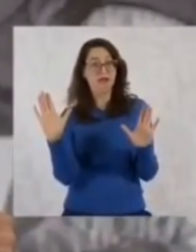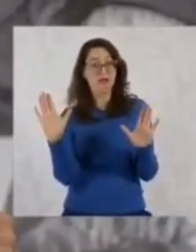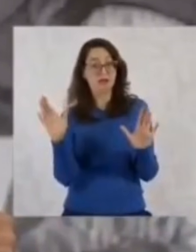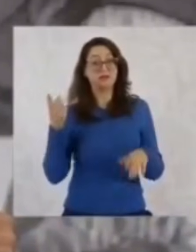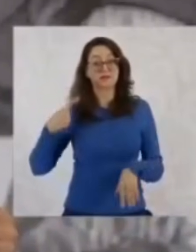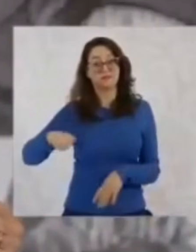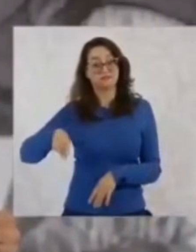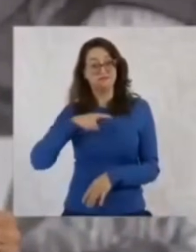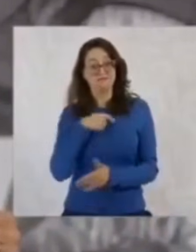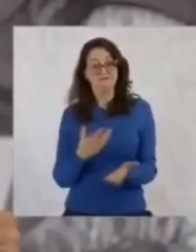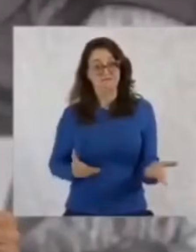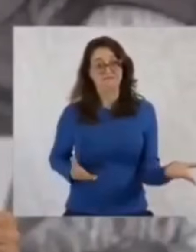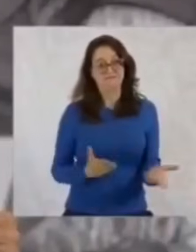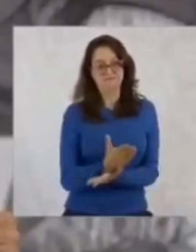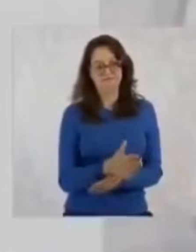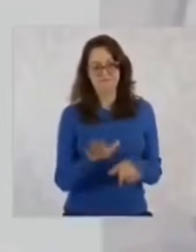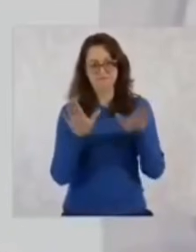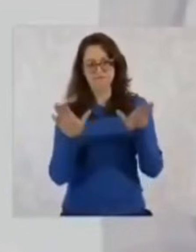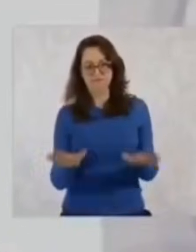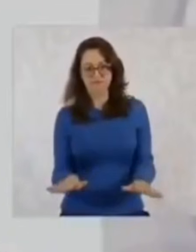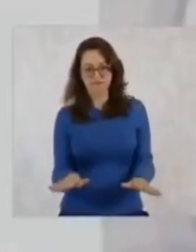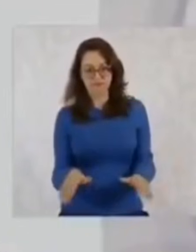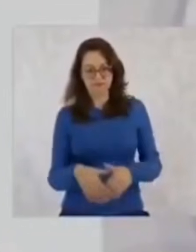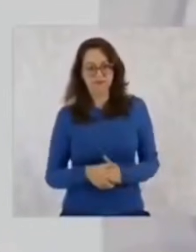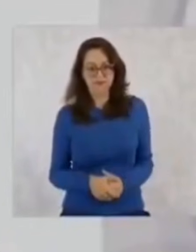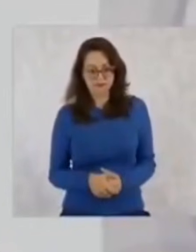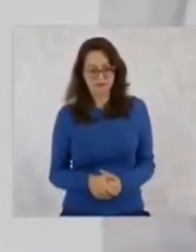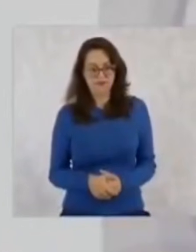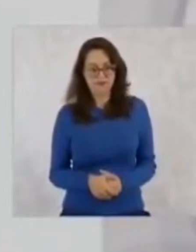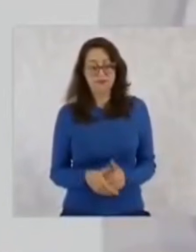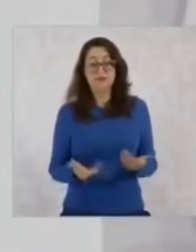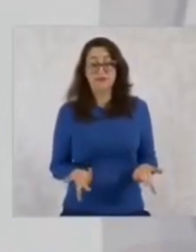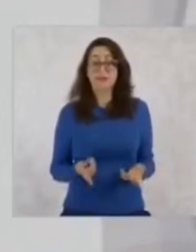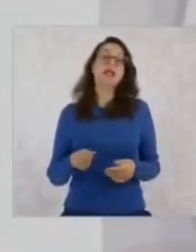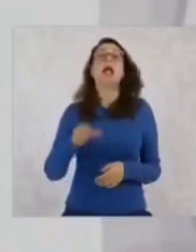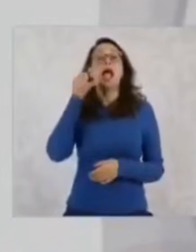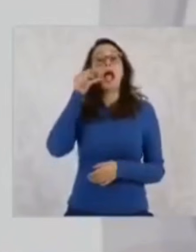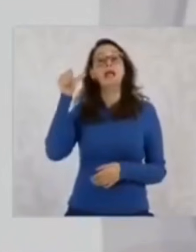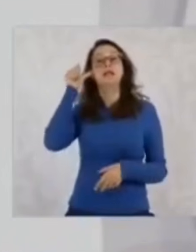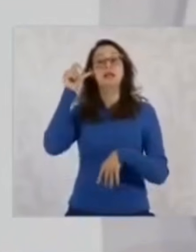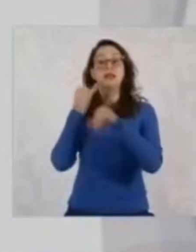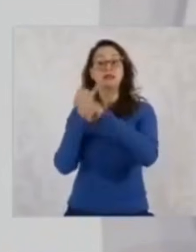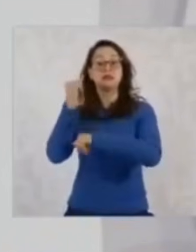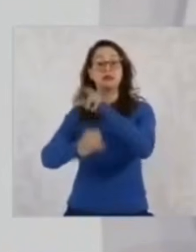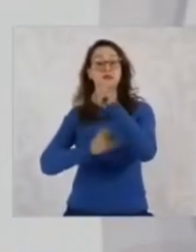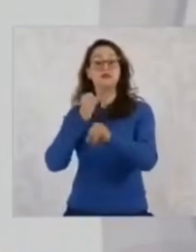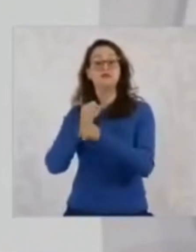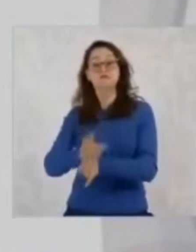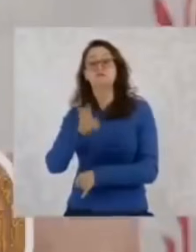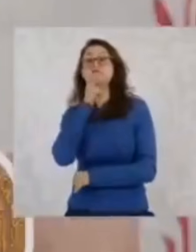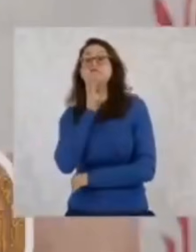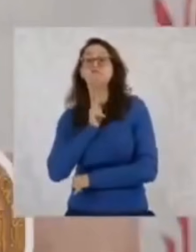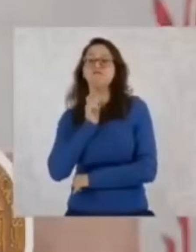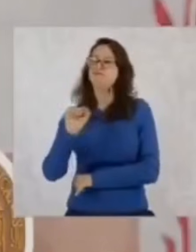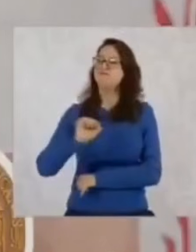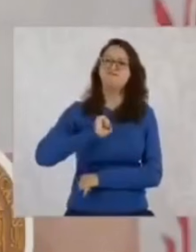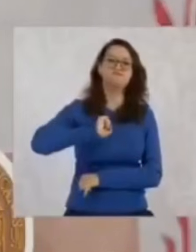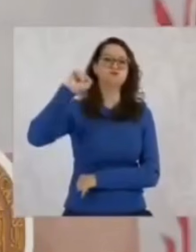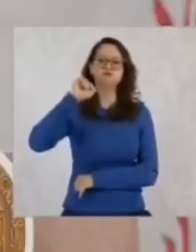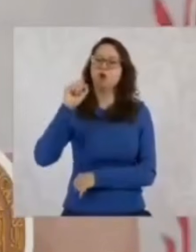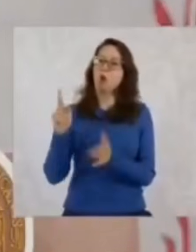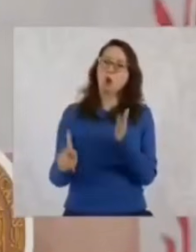El día de ayer volvió a subir el barril de petróleo por la situación